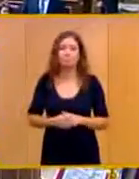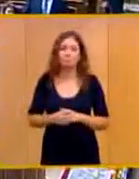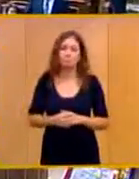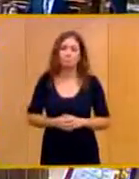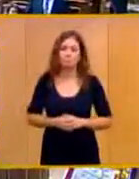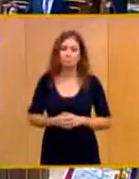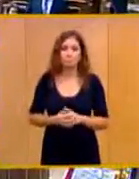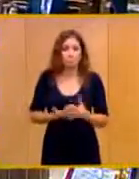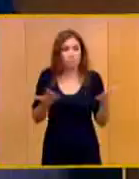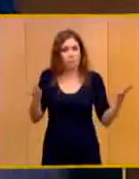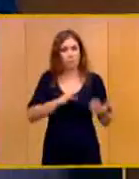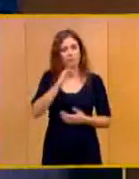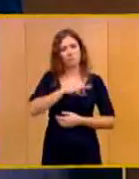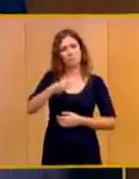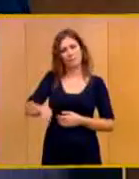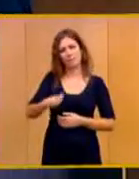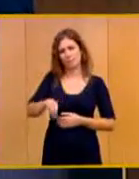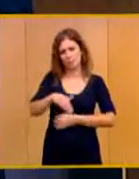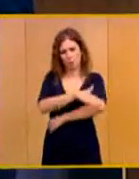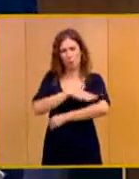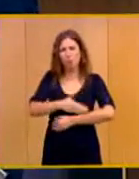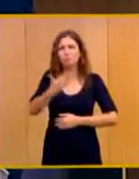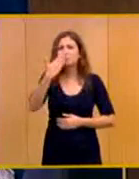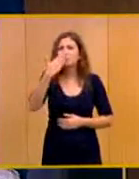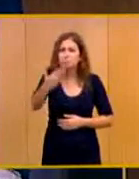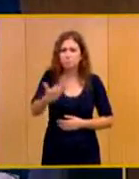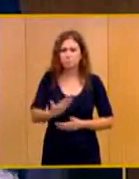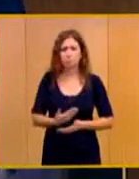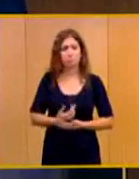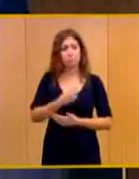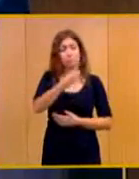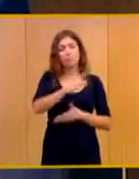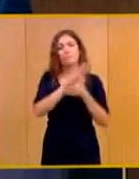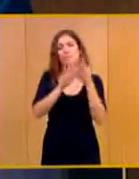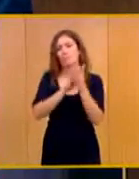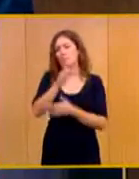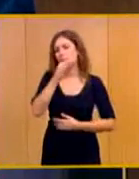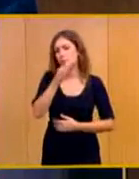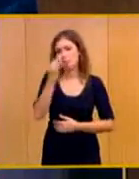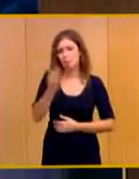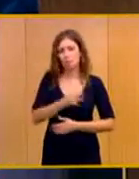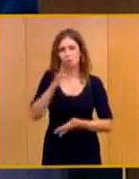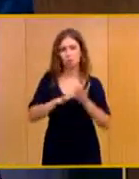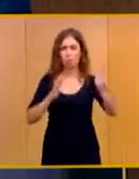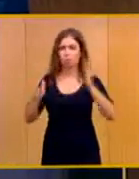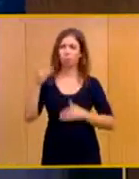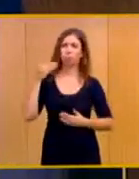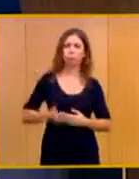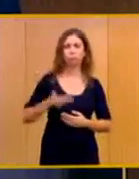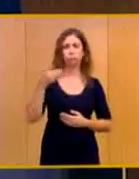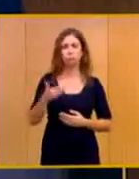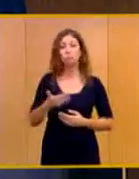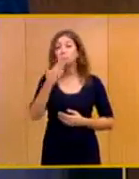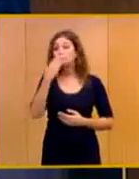Señor presidente del Gobierno, con toda franqueza, ha hablado usted de que vivimos un momento muy importante. Pues yo le digo que es